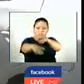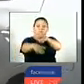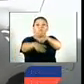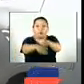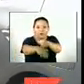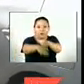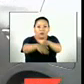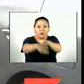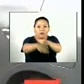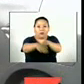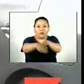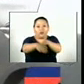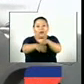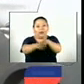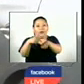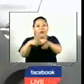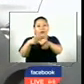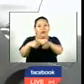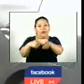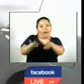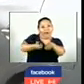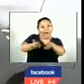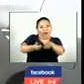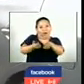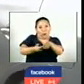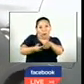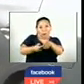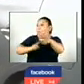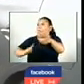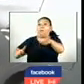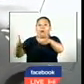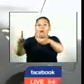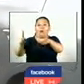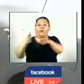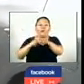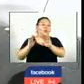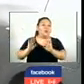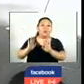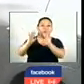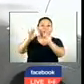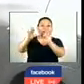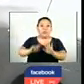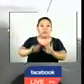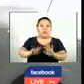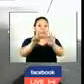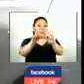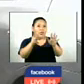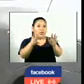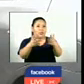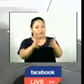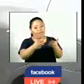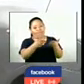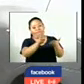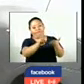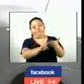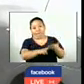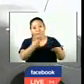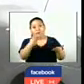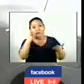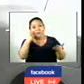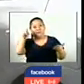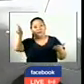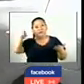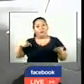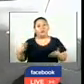De los sujetos que venían en el automóvil pues se dieron a la fuga pero afortunadamente seis de ellos están ahorita en fichaje en la